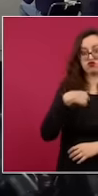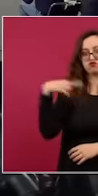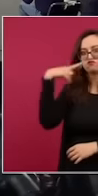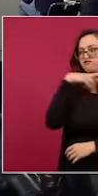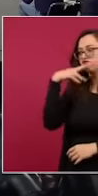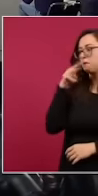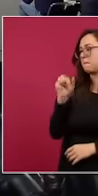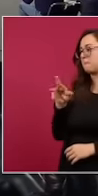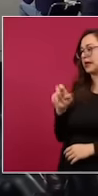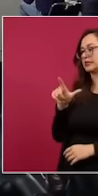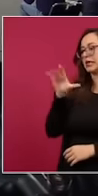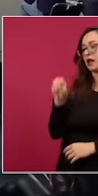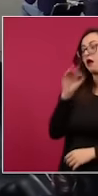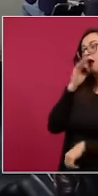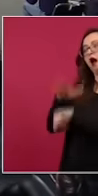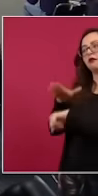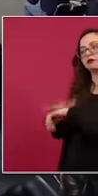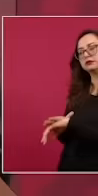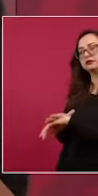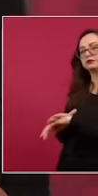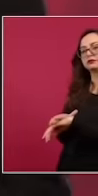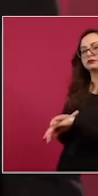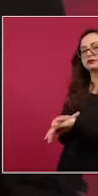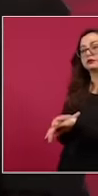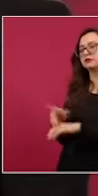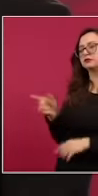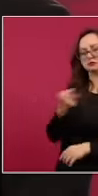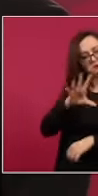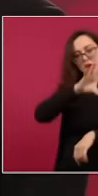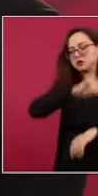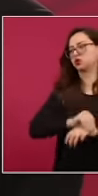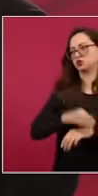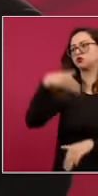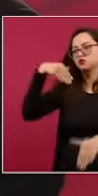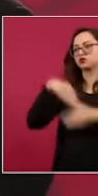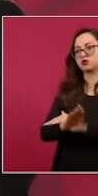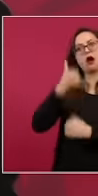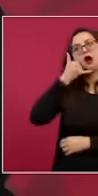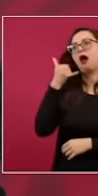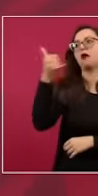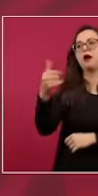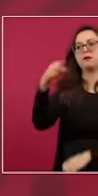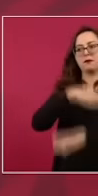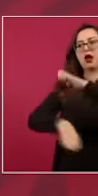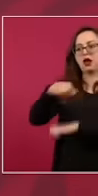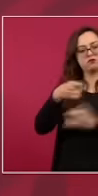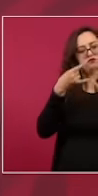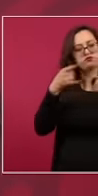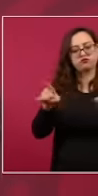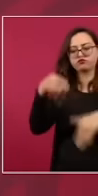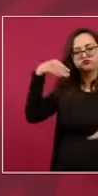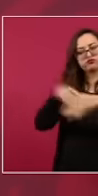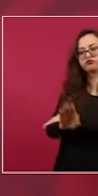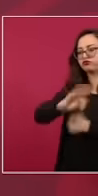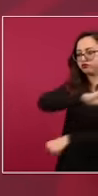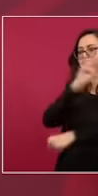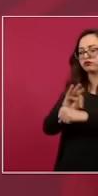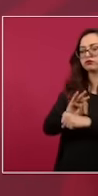Ebrard y le informé y le dije que hablara con el embajador y que se abriera la puerta de la embajada